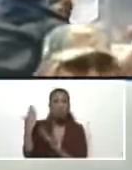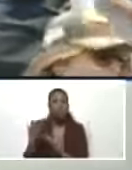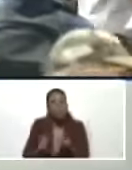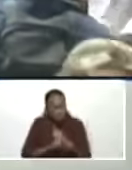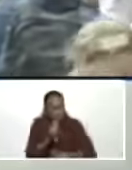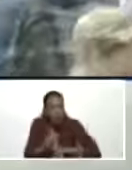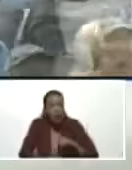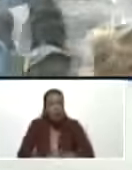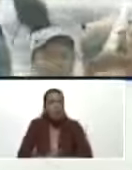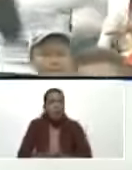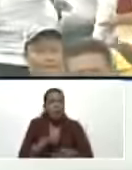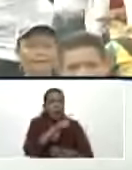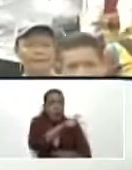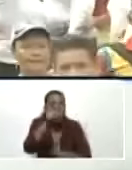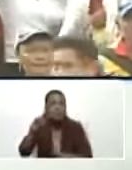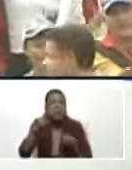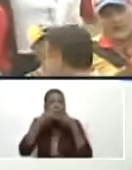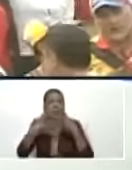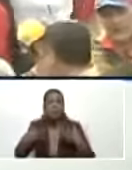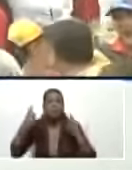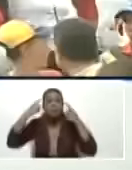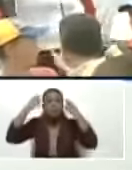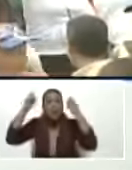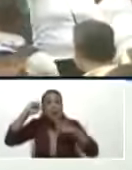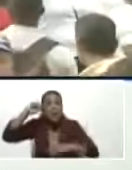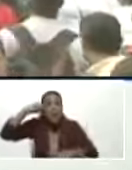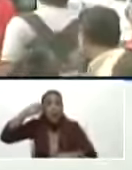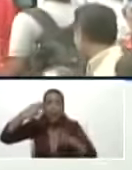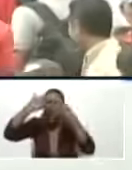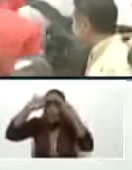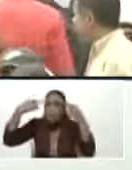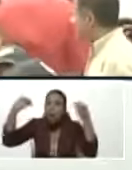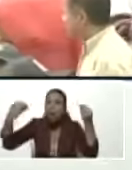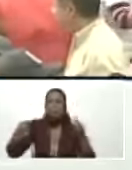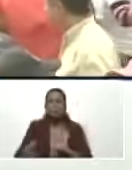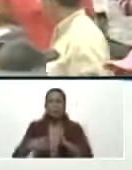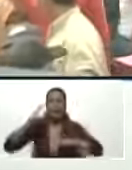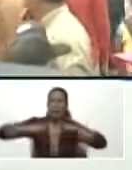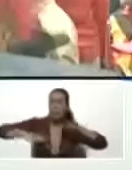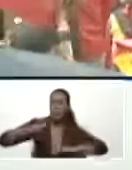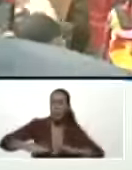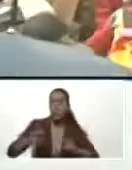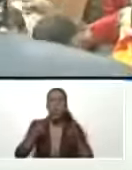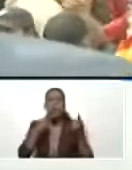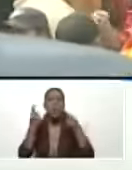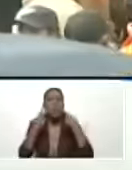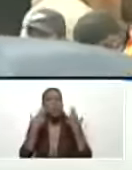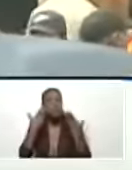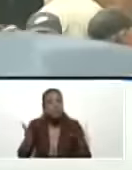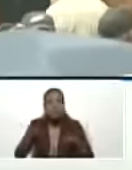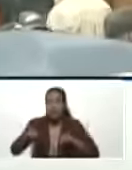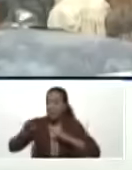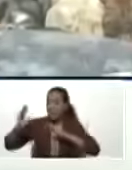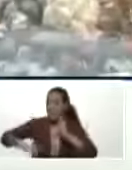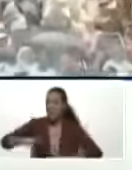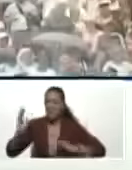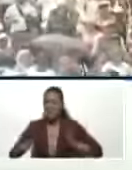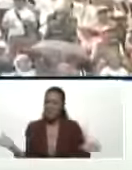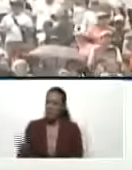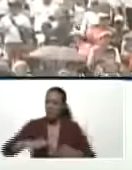Hagamos de cada marcha una marcha monumental, en colorido, en tambores. Llévense todos los tambores que